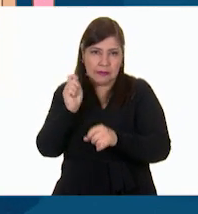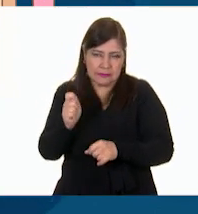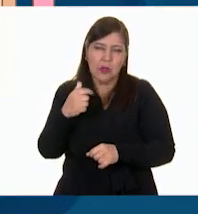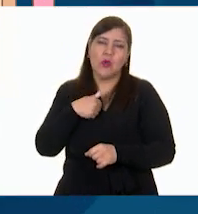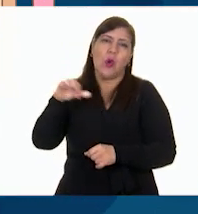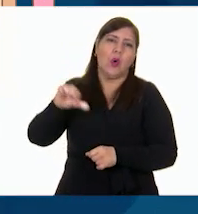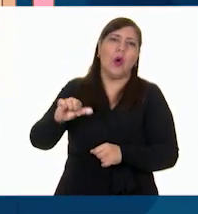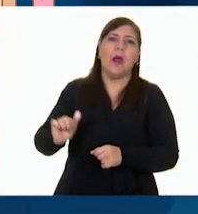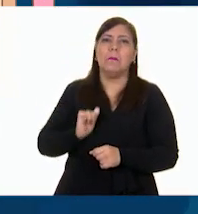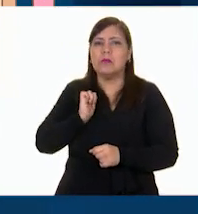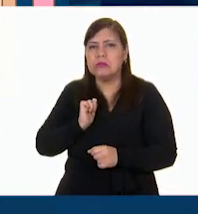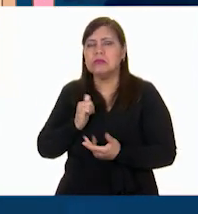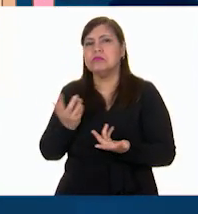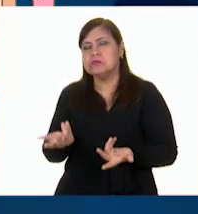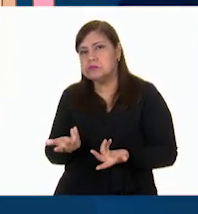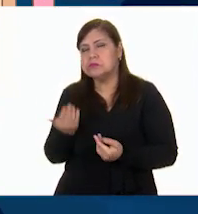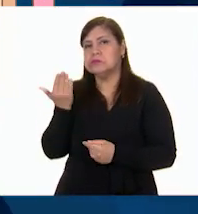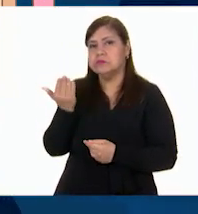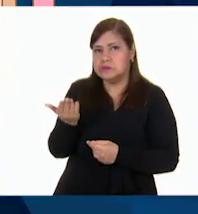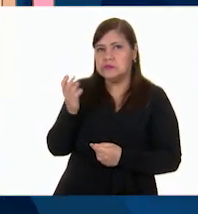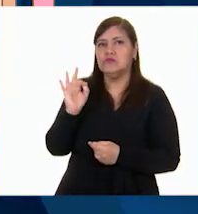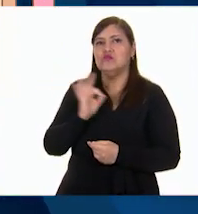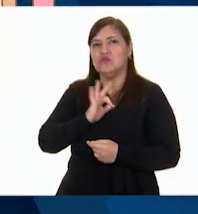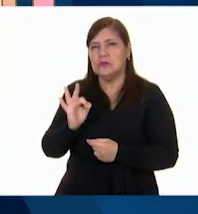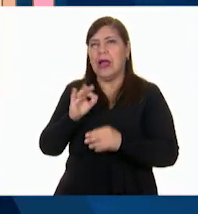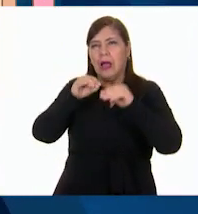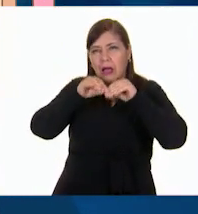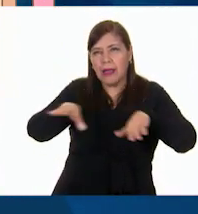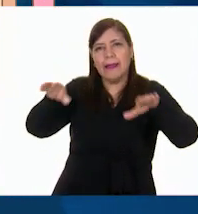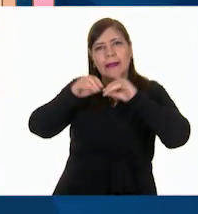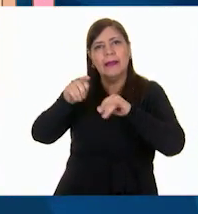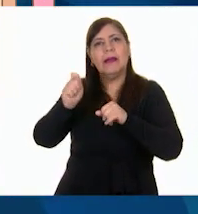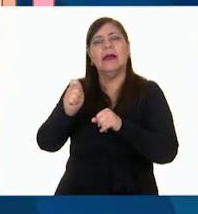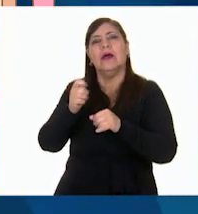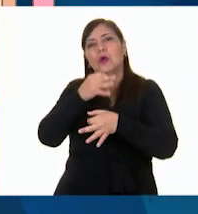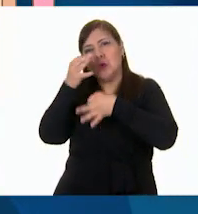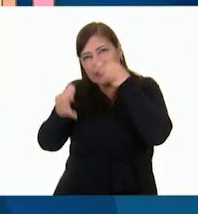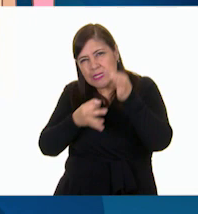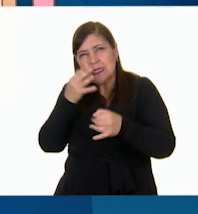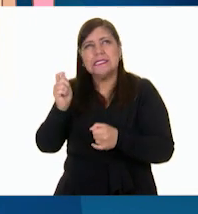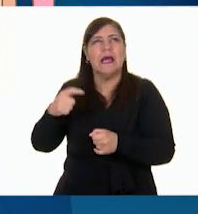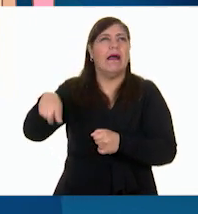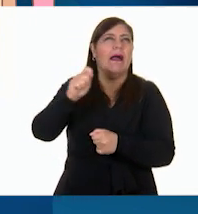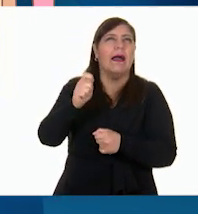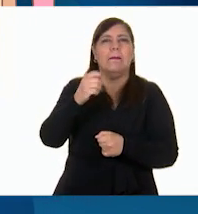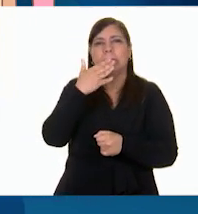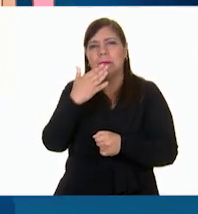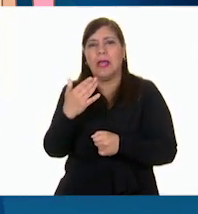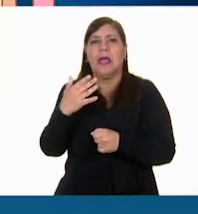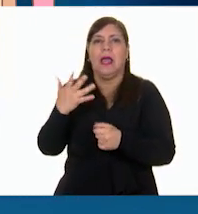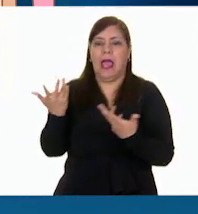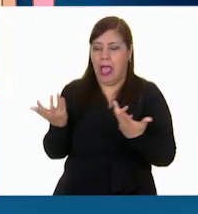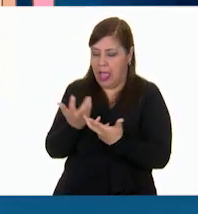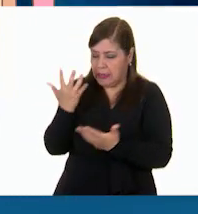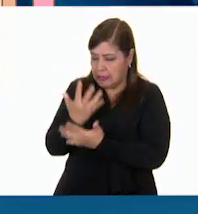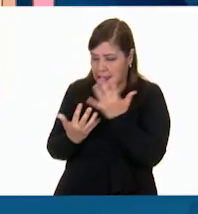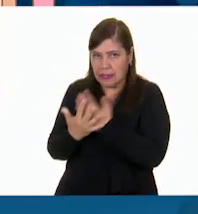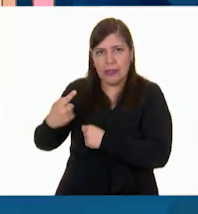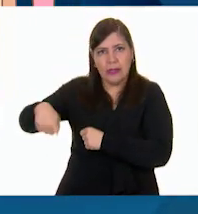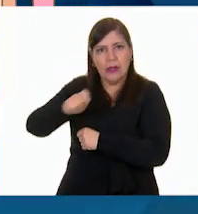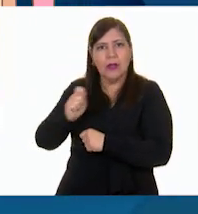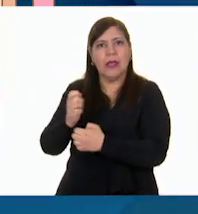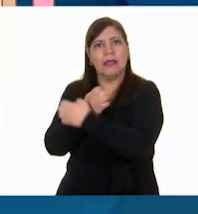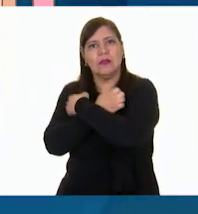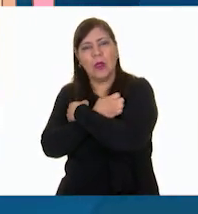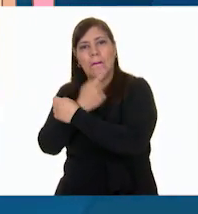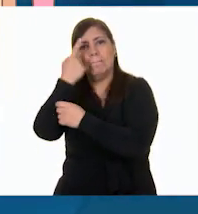espacio para solicitar que se difundan noticias relacionadas con las acciones que desde la educación se han hecho por